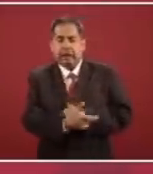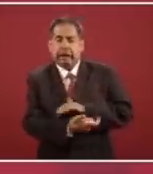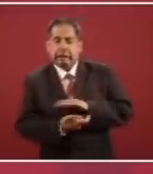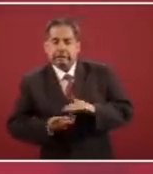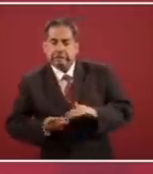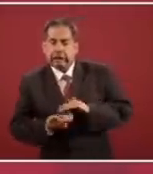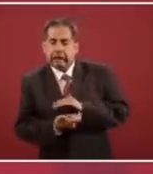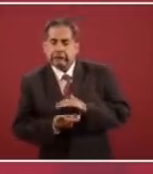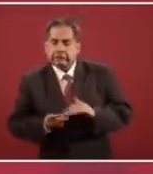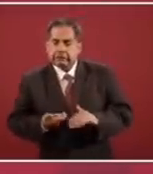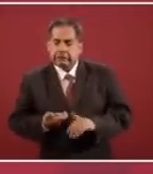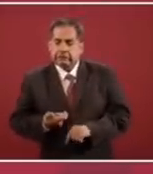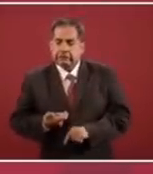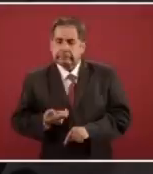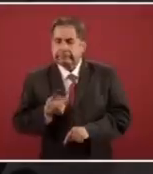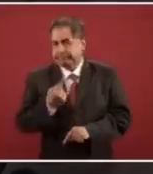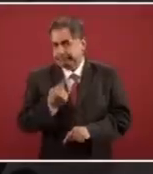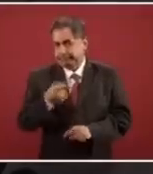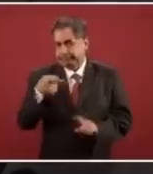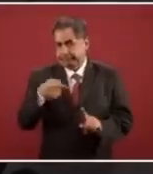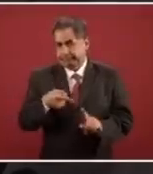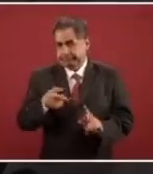sobornos